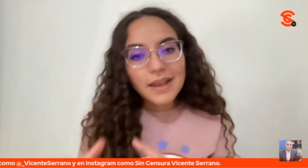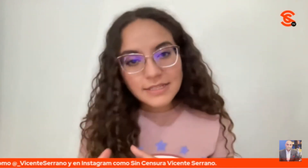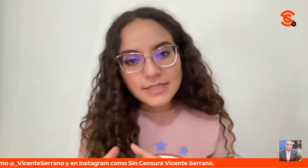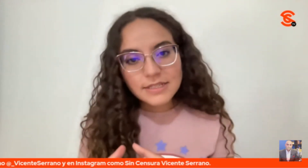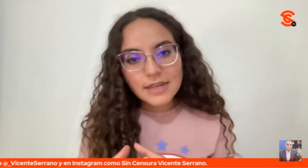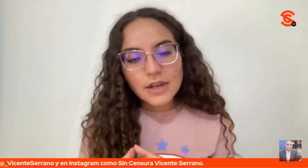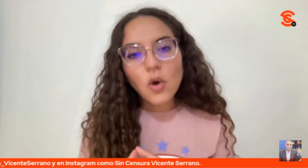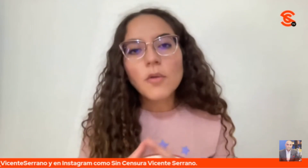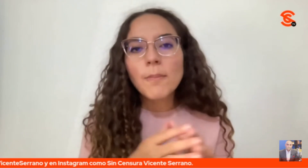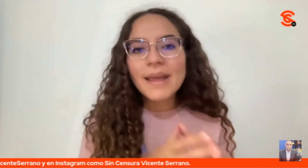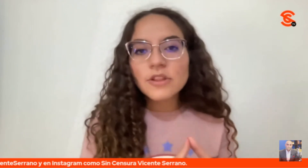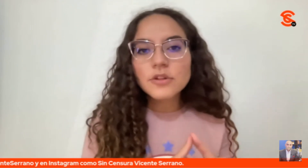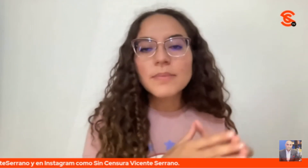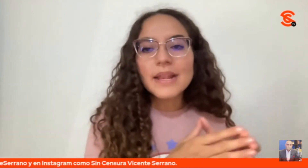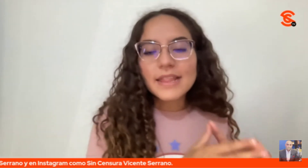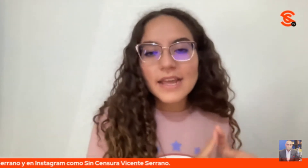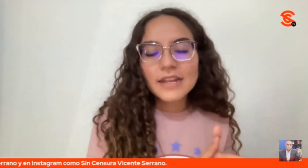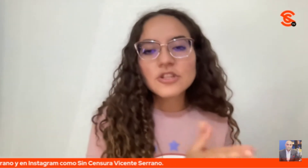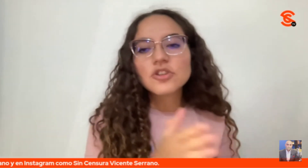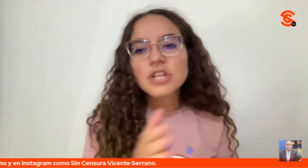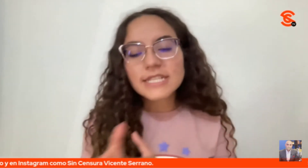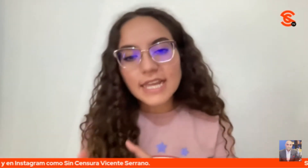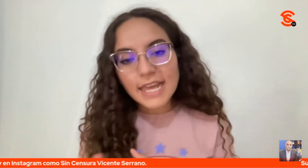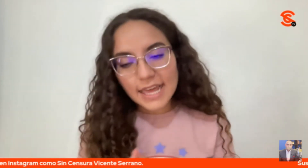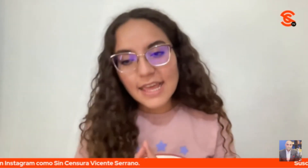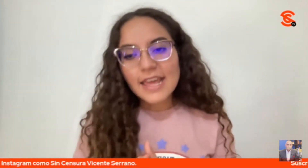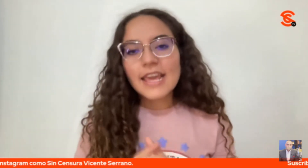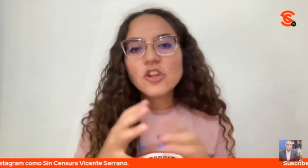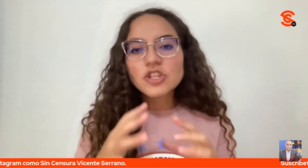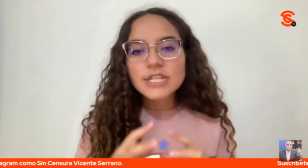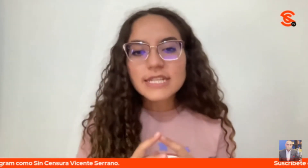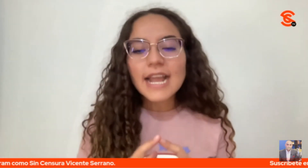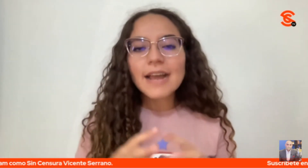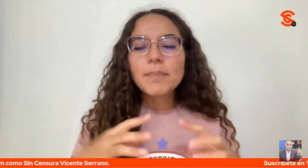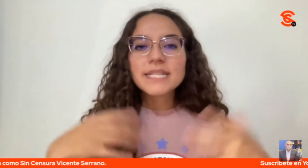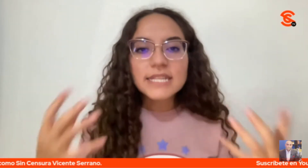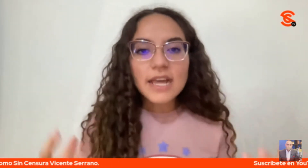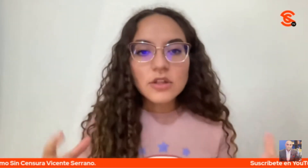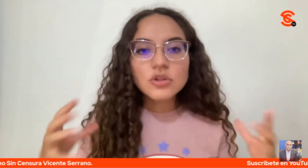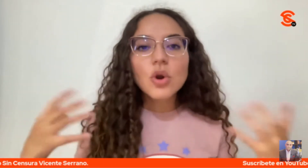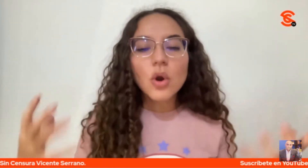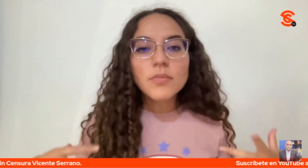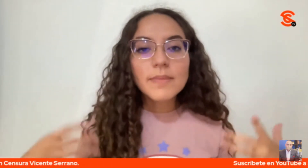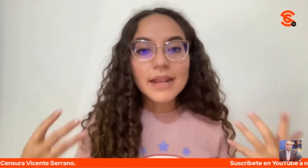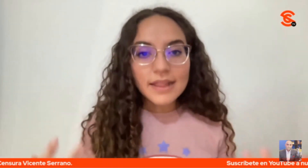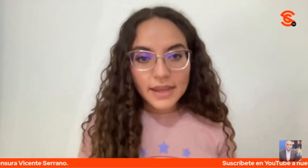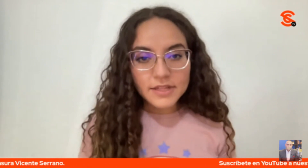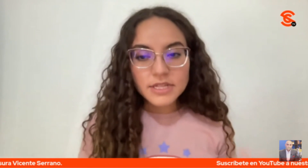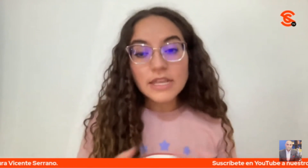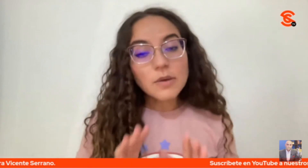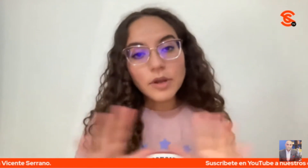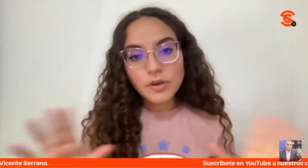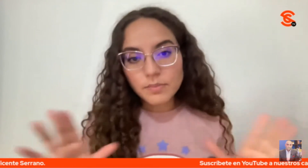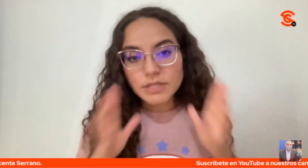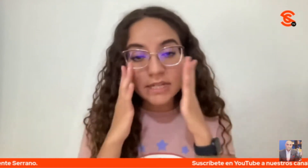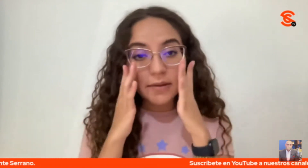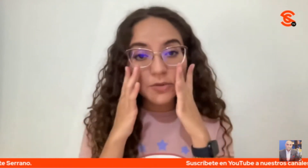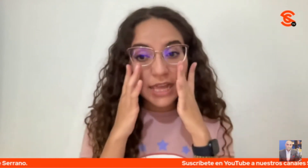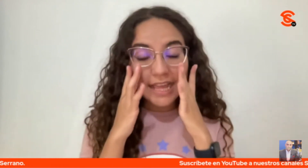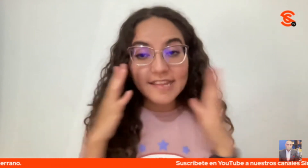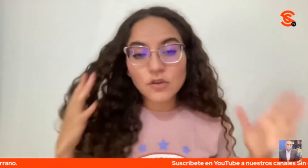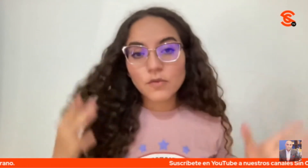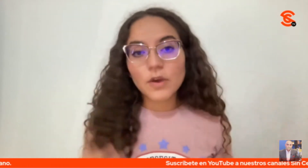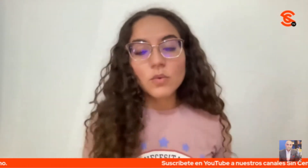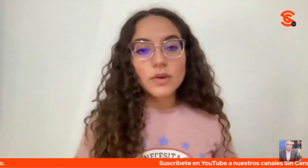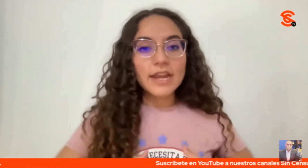perfiles civiles con mandos militares. O sea, hace que ellos están capacitados con militares. Y bueno, pues ya